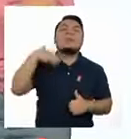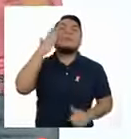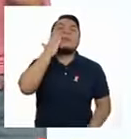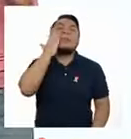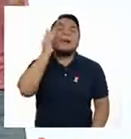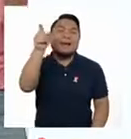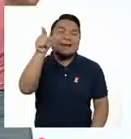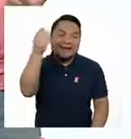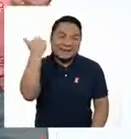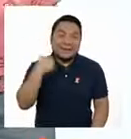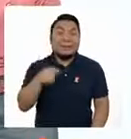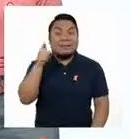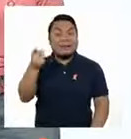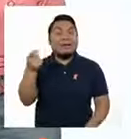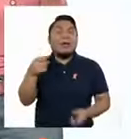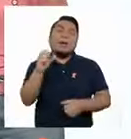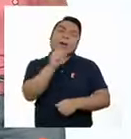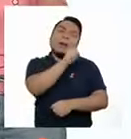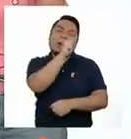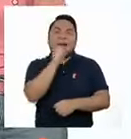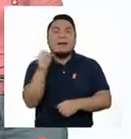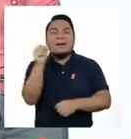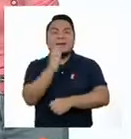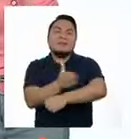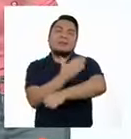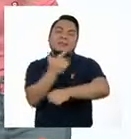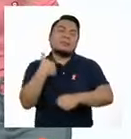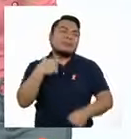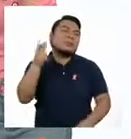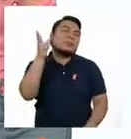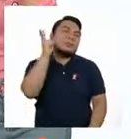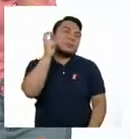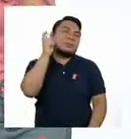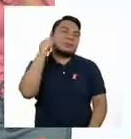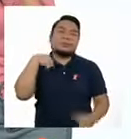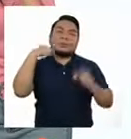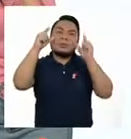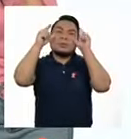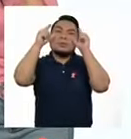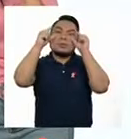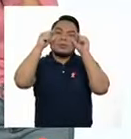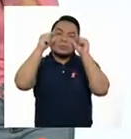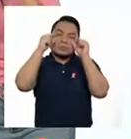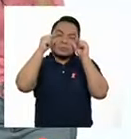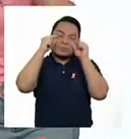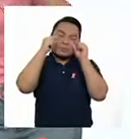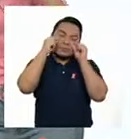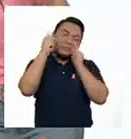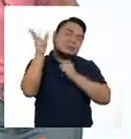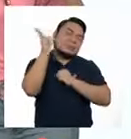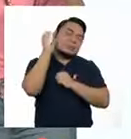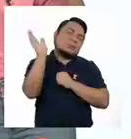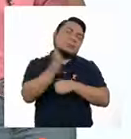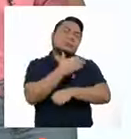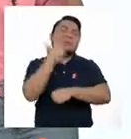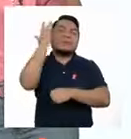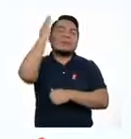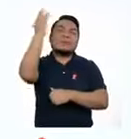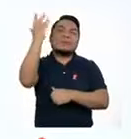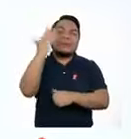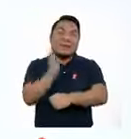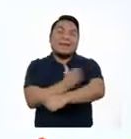Entonces, cada vez que ella me la cantaba, yo cerraba los ojos e imaginaba lo que decía la canción.